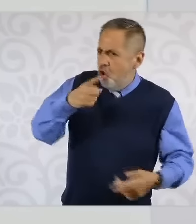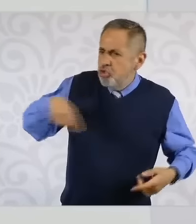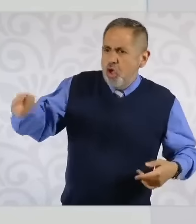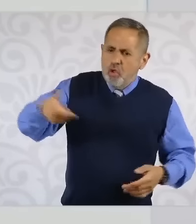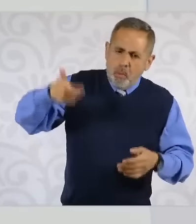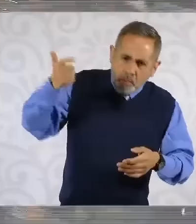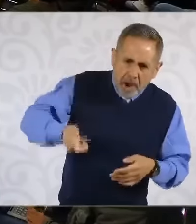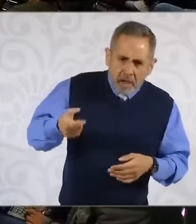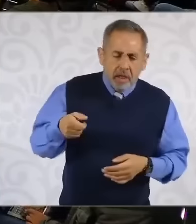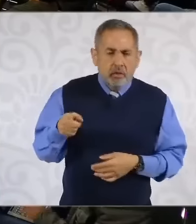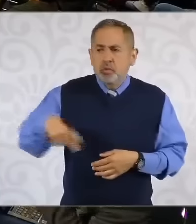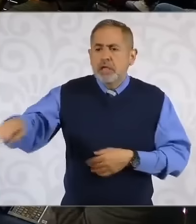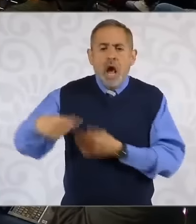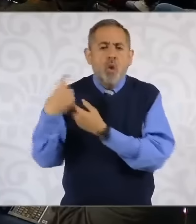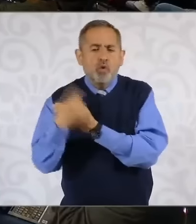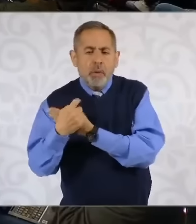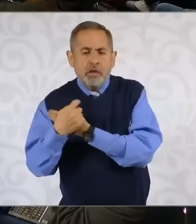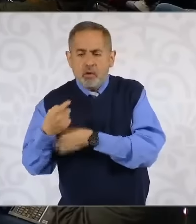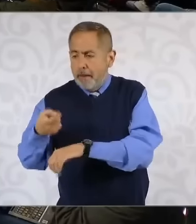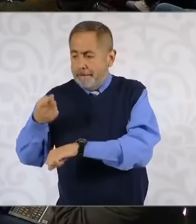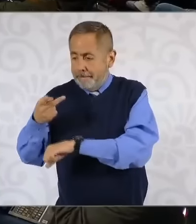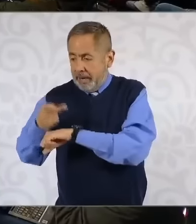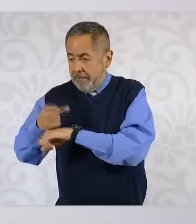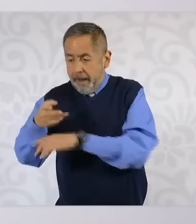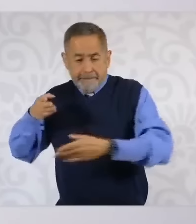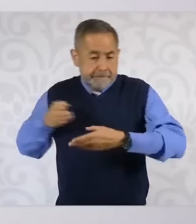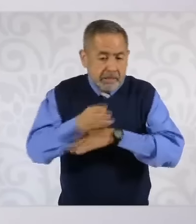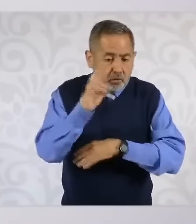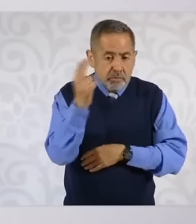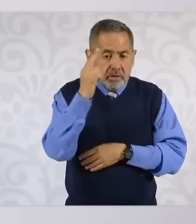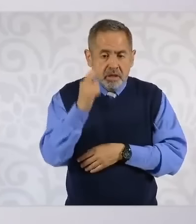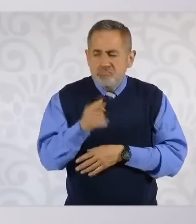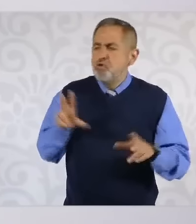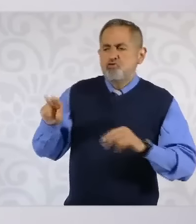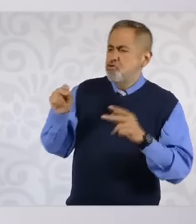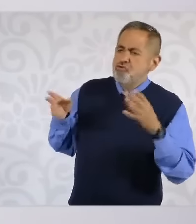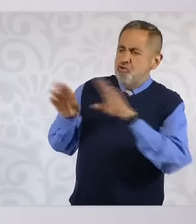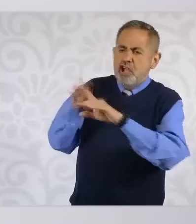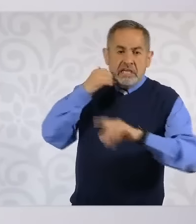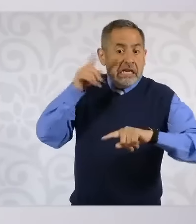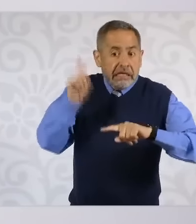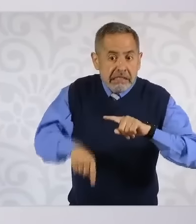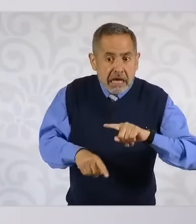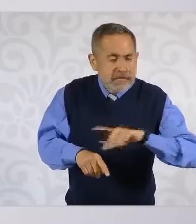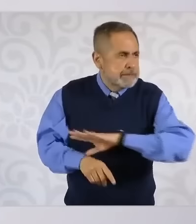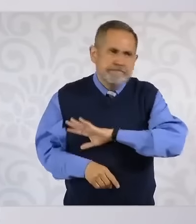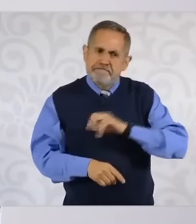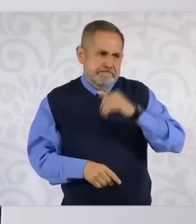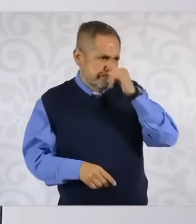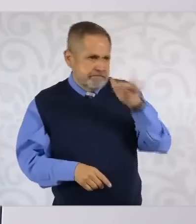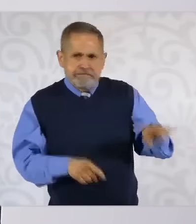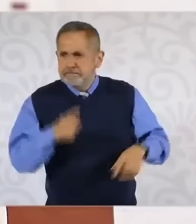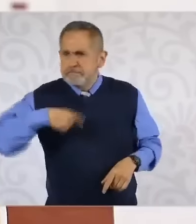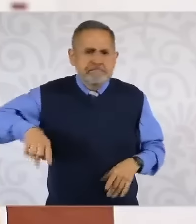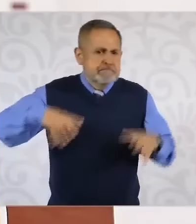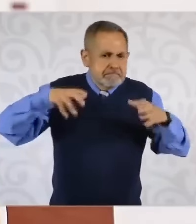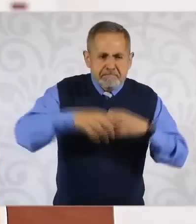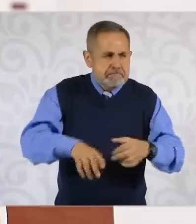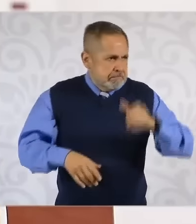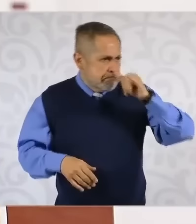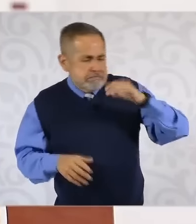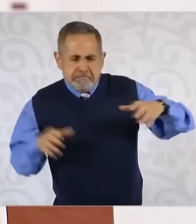quitar el pase automático y muchas restricciones para los estudiantes. Entonces se